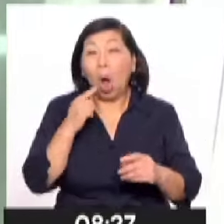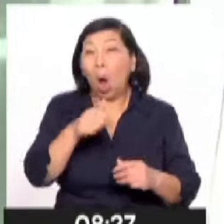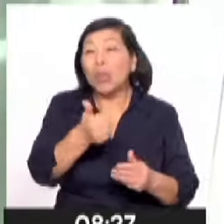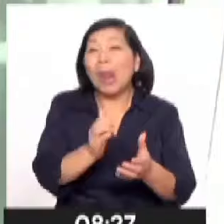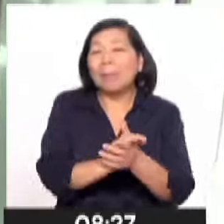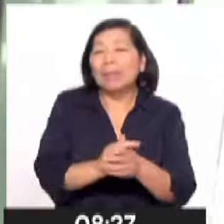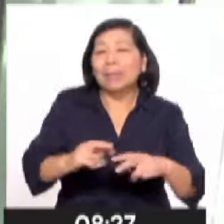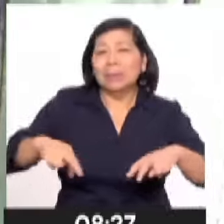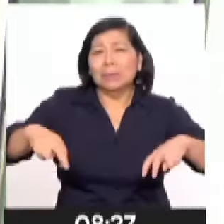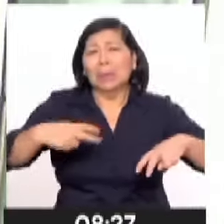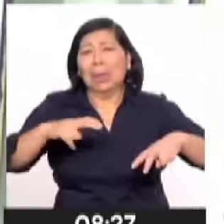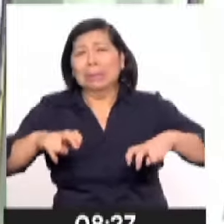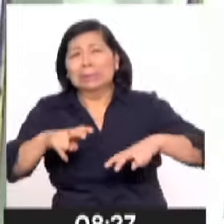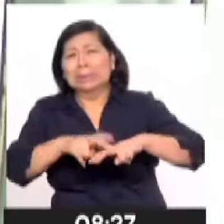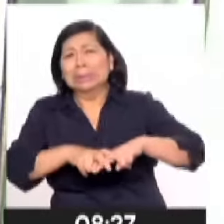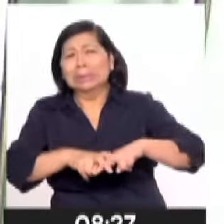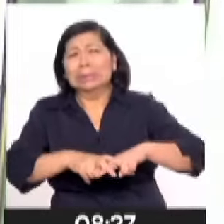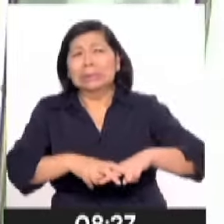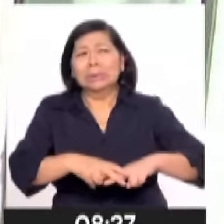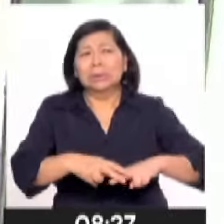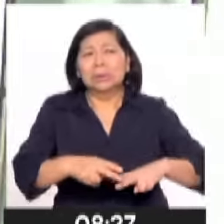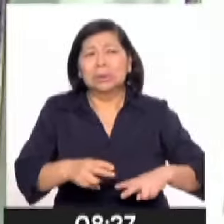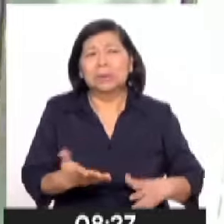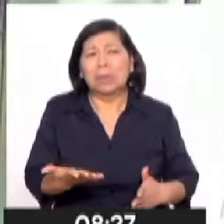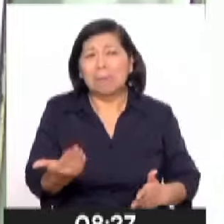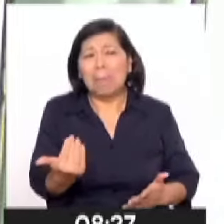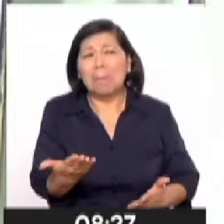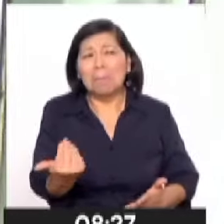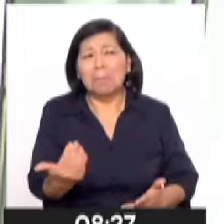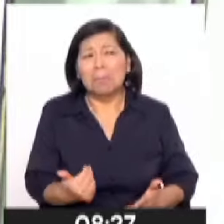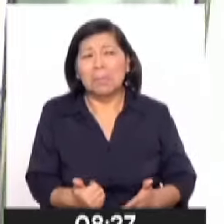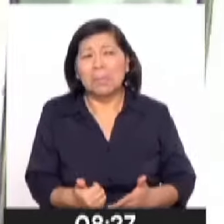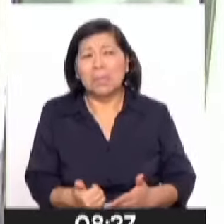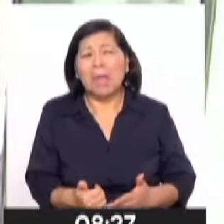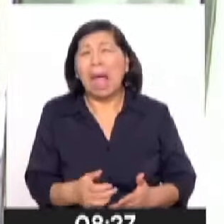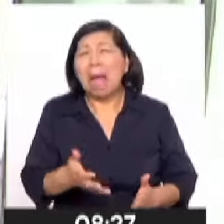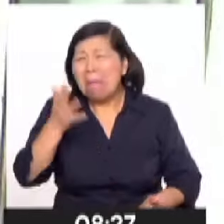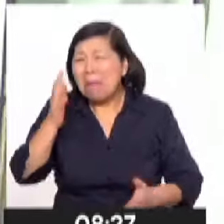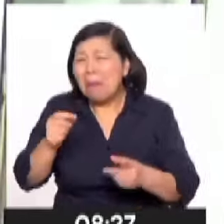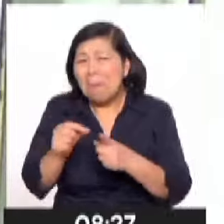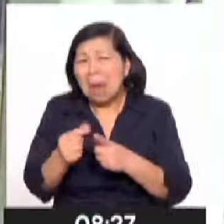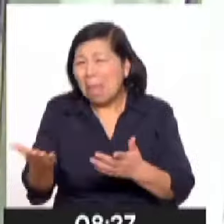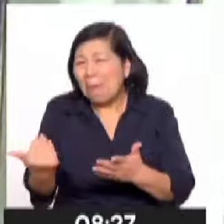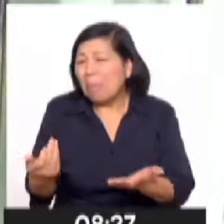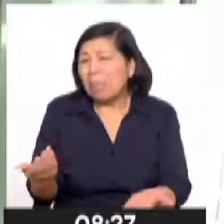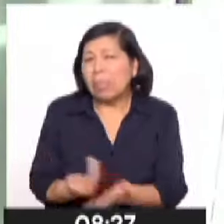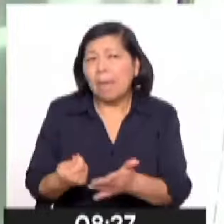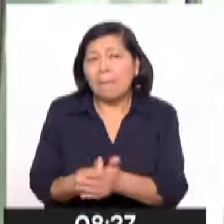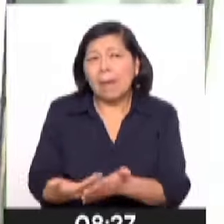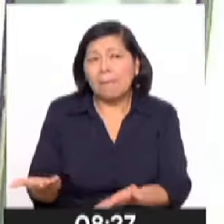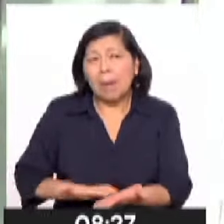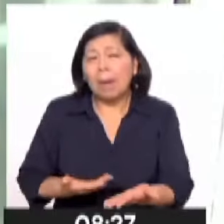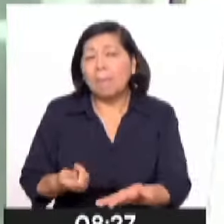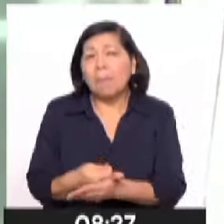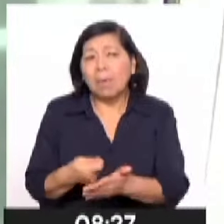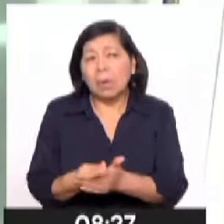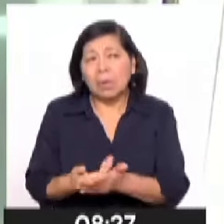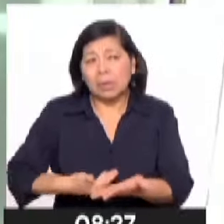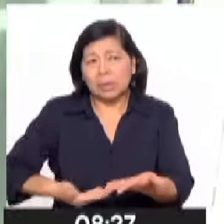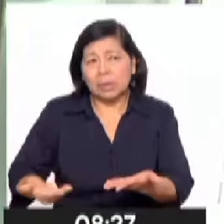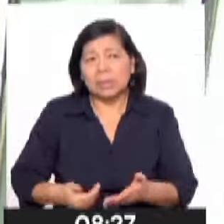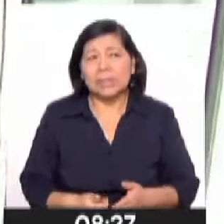Entonces, como yo me puse nerviosa, ellos le empezaron a decir, oye viejo, inventaron a la madre, oye viejo, tú tienes que darle el papel, dale a la dueña. Empezaron a